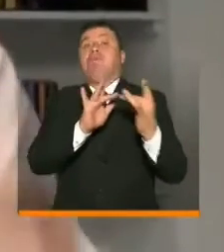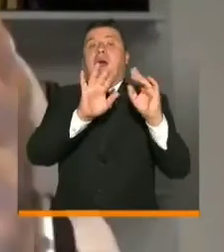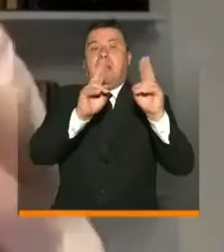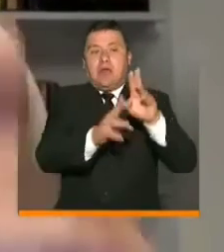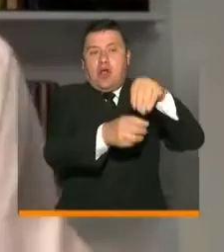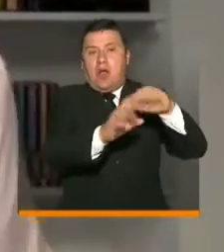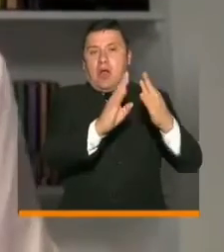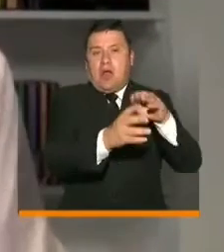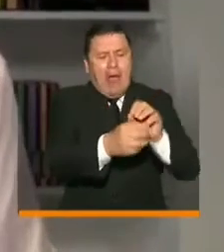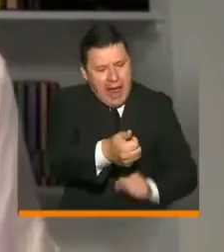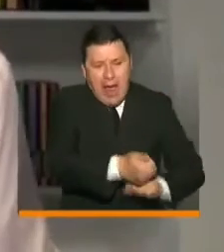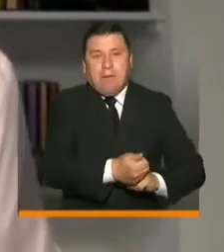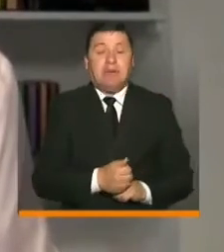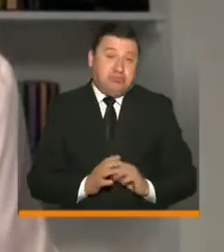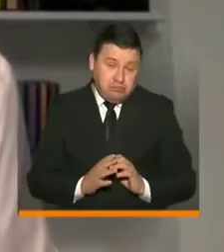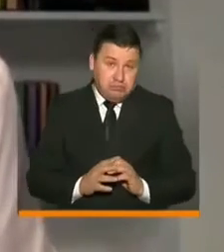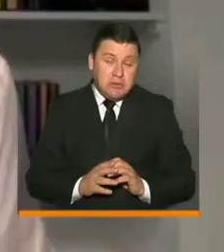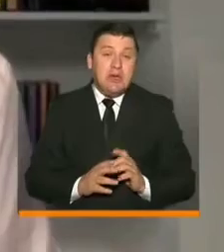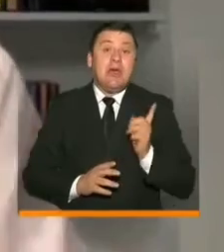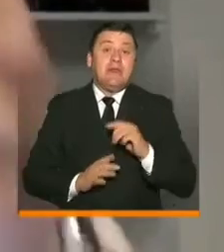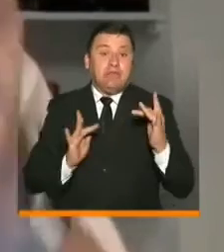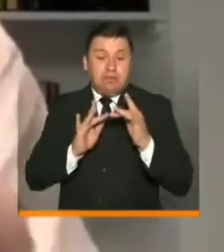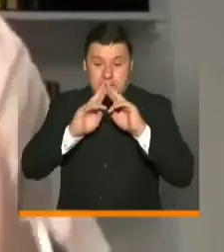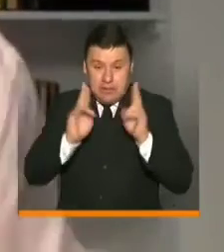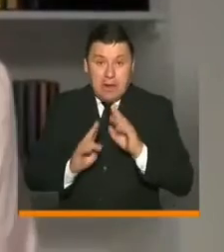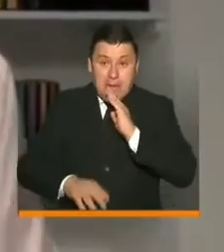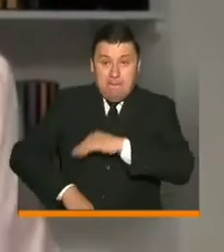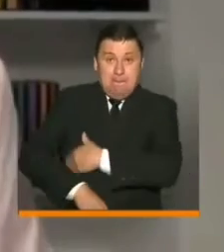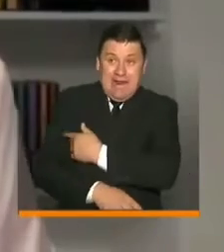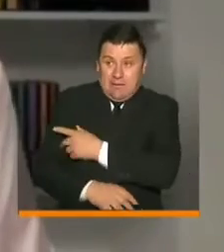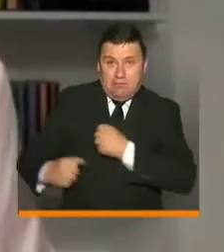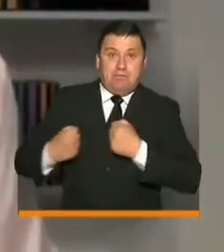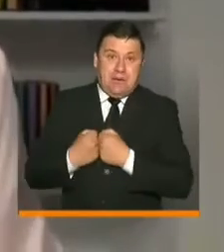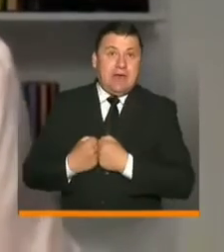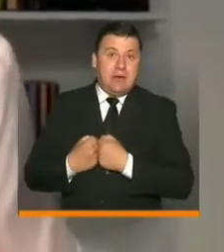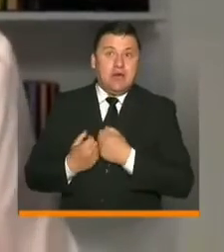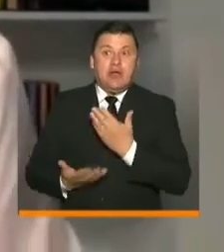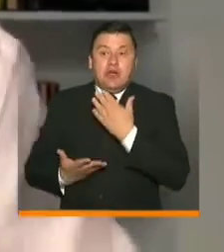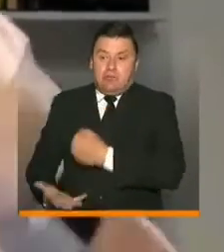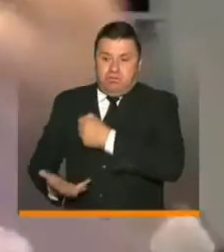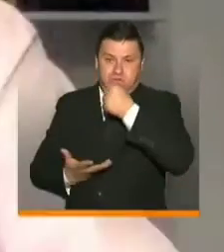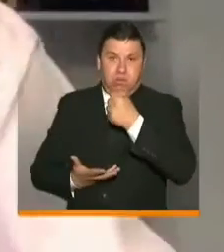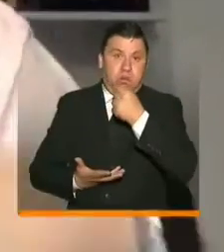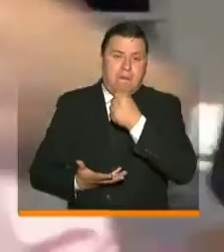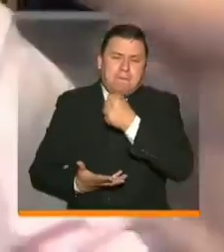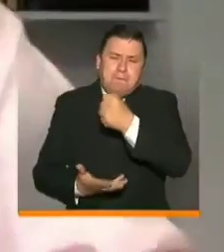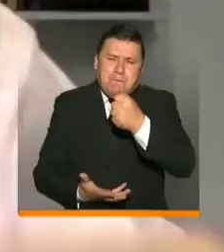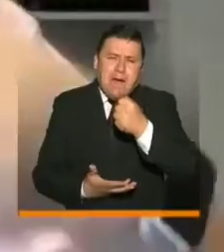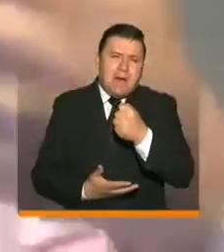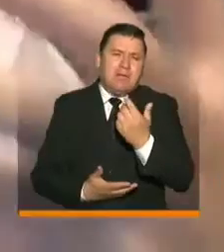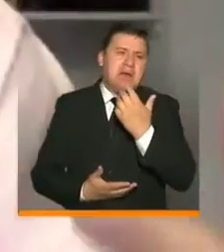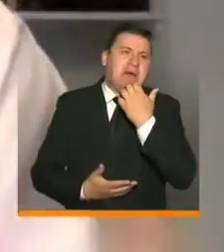podido redireccionar y me han dicho que del programa de conexión total del ministerio se va a permitir utilizar esos recursos también para que le podamos llegar con